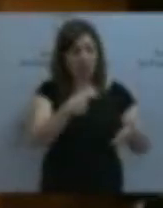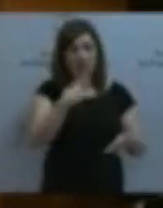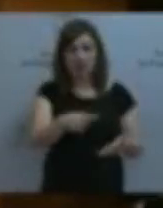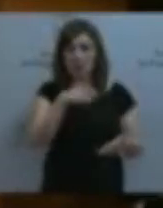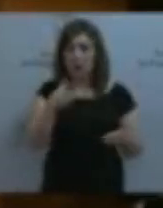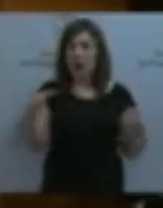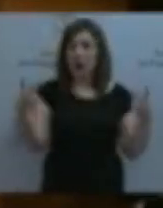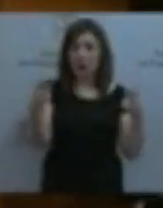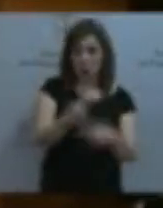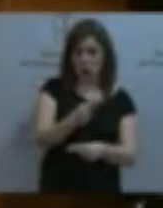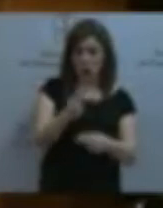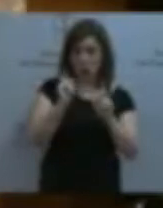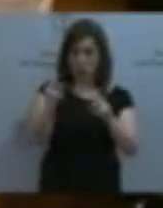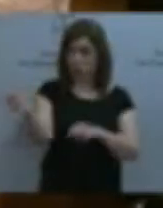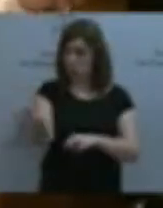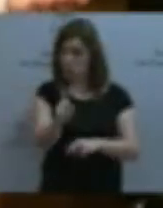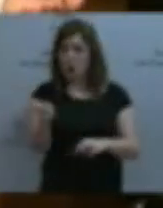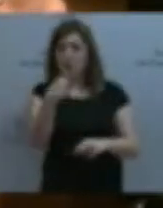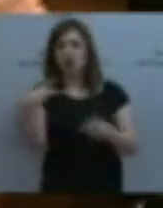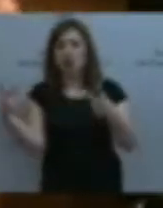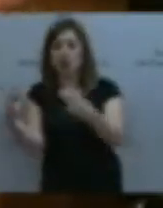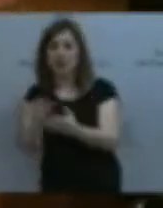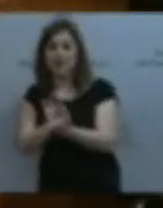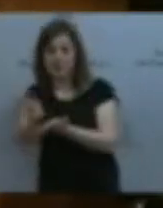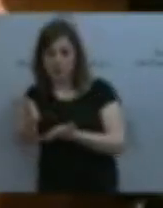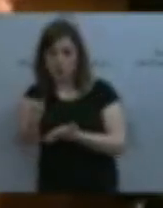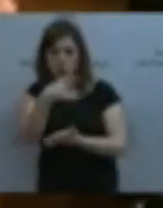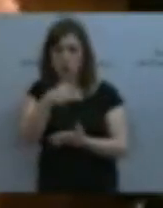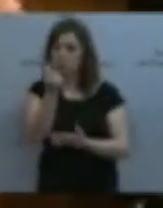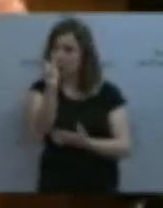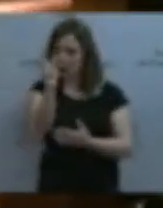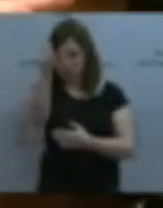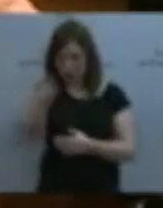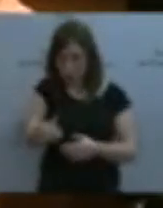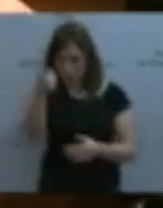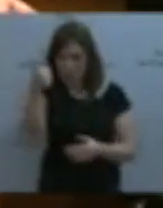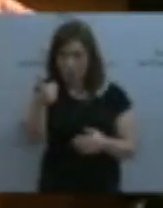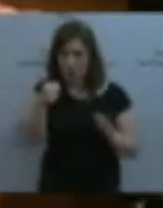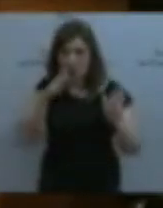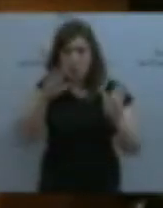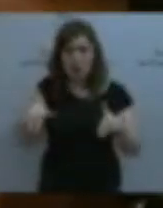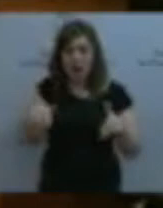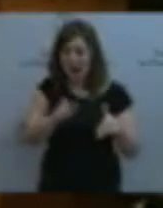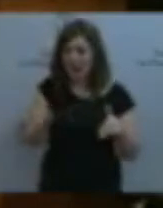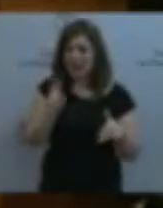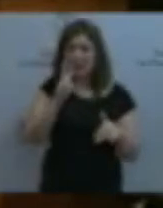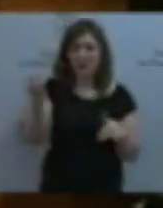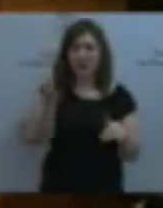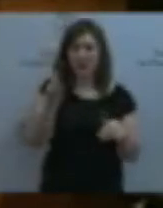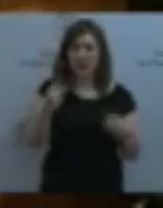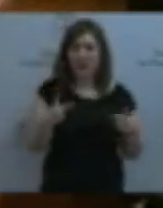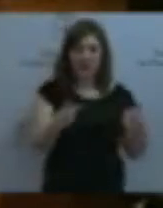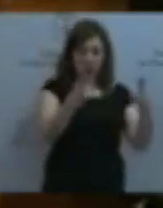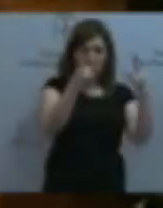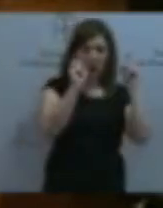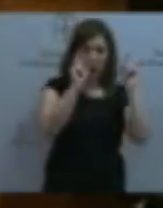en educación, vamos a recortar en servicios, vamos a hacer los precios más baratos. Pero al final lo que encuentra la gente es que recortan en educación y